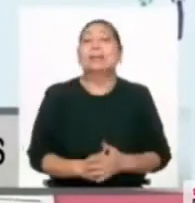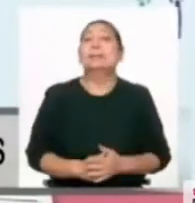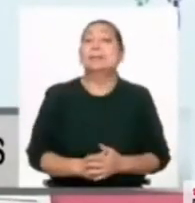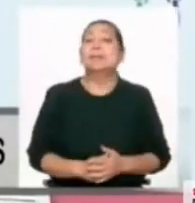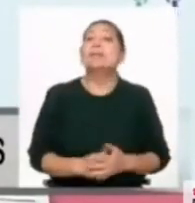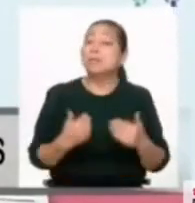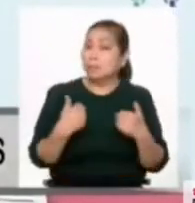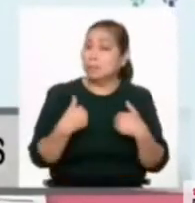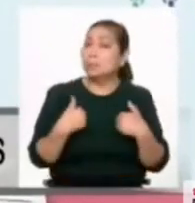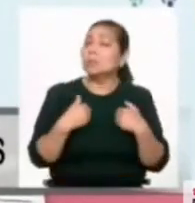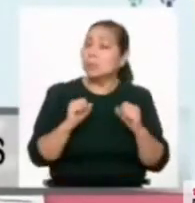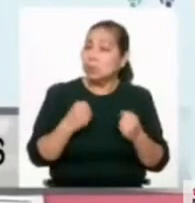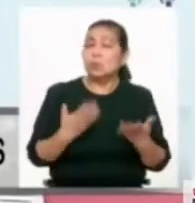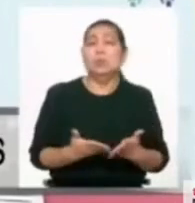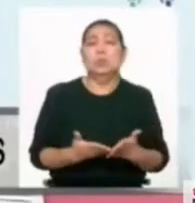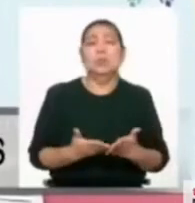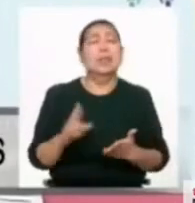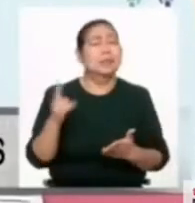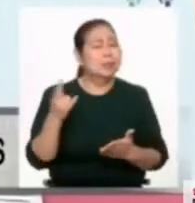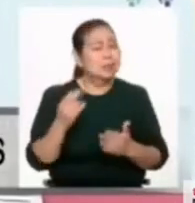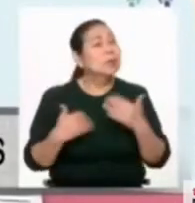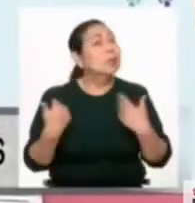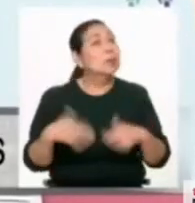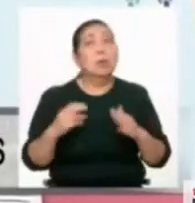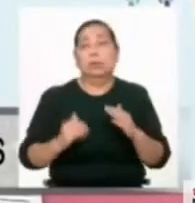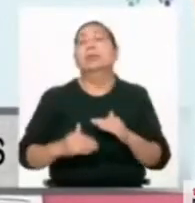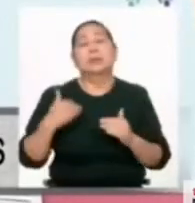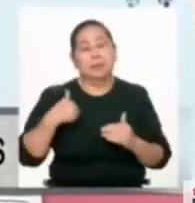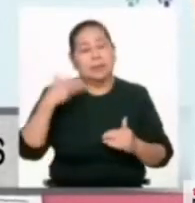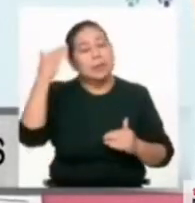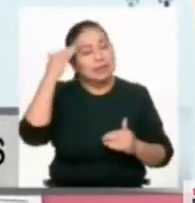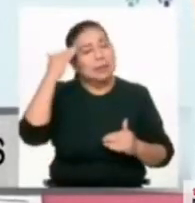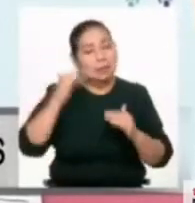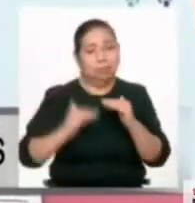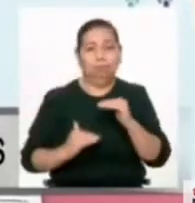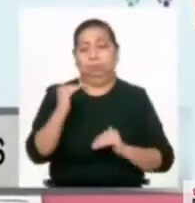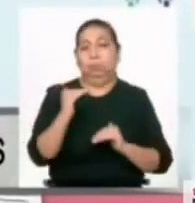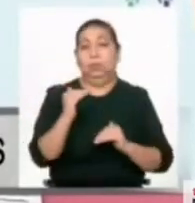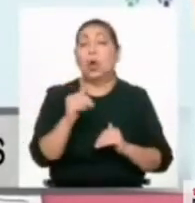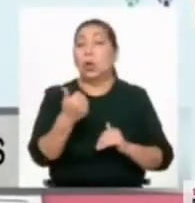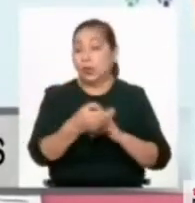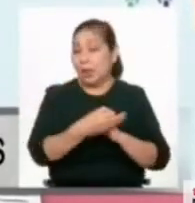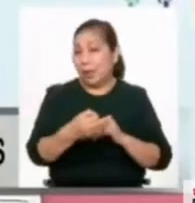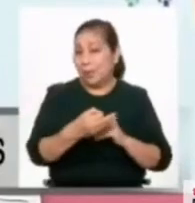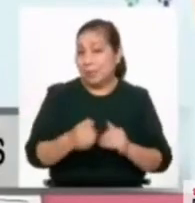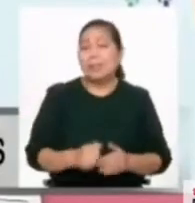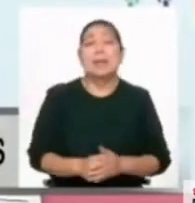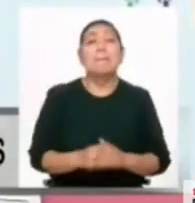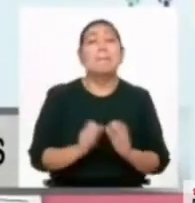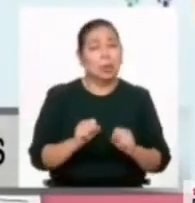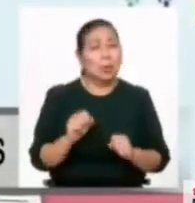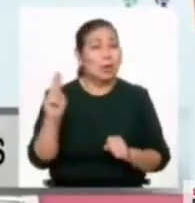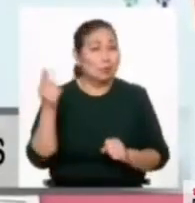decía, tenemos una delincuencia que se ha incrementado en nuestra capital y en otras regiones del país. Y